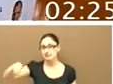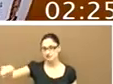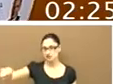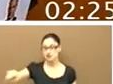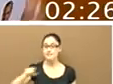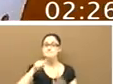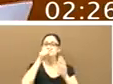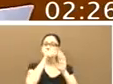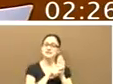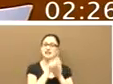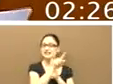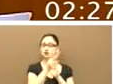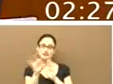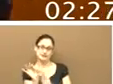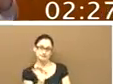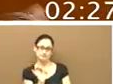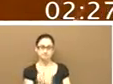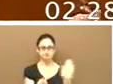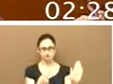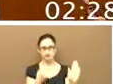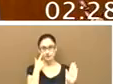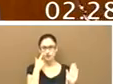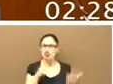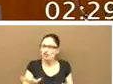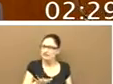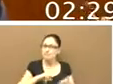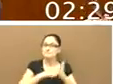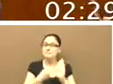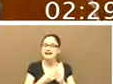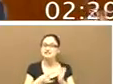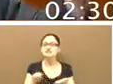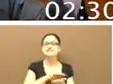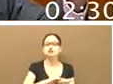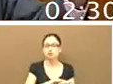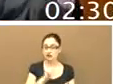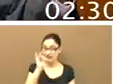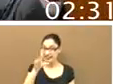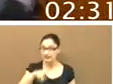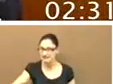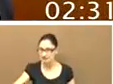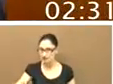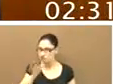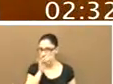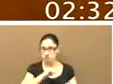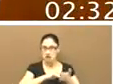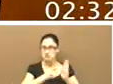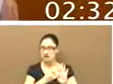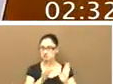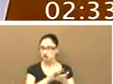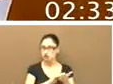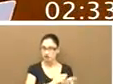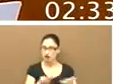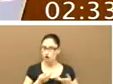aprobaremos un plan de choque vicepresidenta ¿dónde está el plan de choque? después de 15 meses hay más hay más espere medida